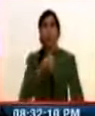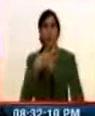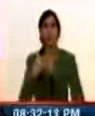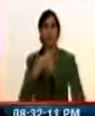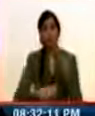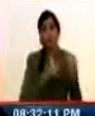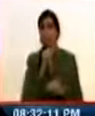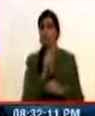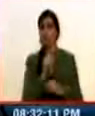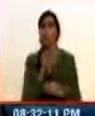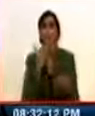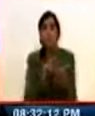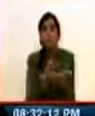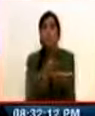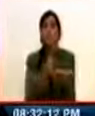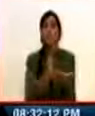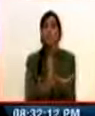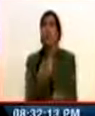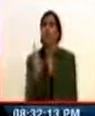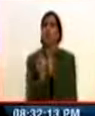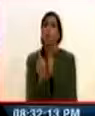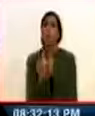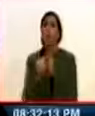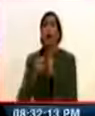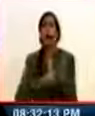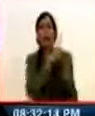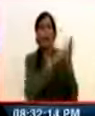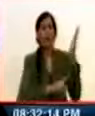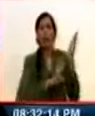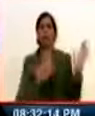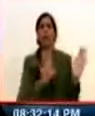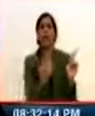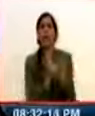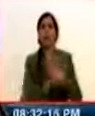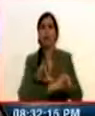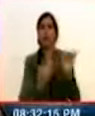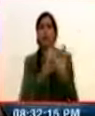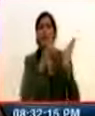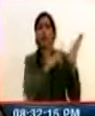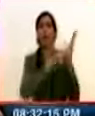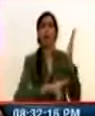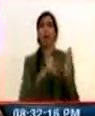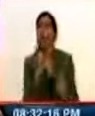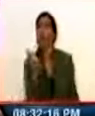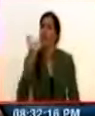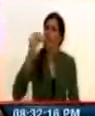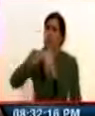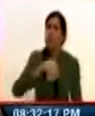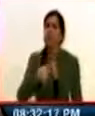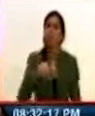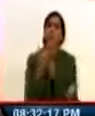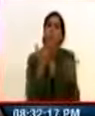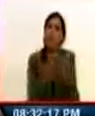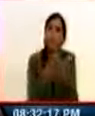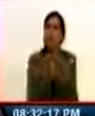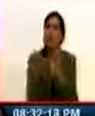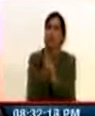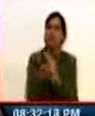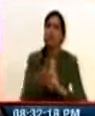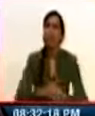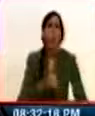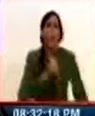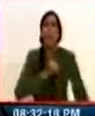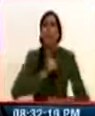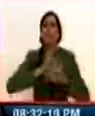Obama. Solicitamos no solamente la derogatoria de ese decreto imperial, sino que hemos solicitado también